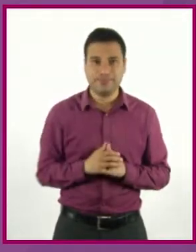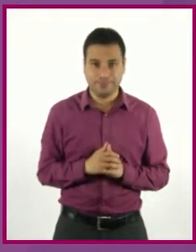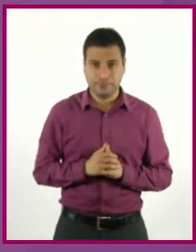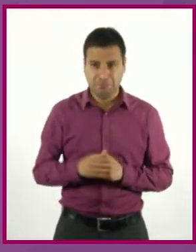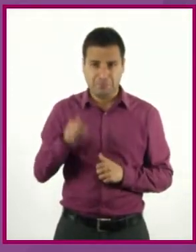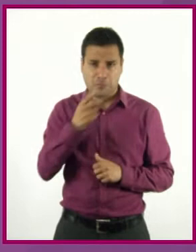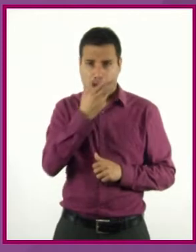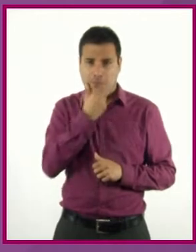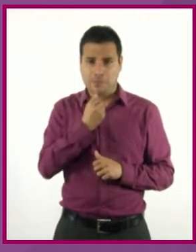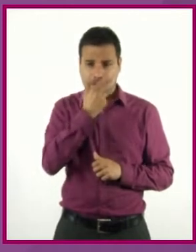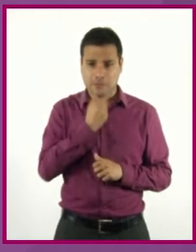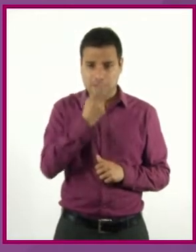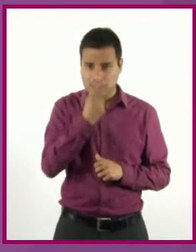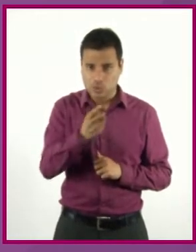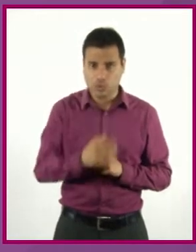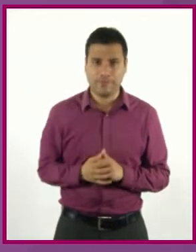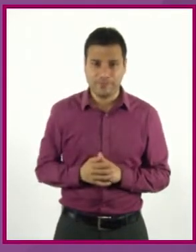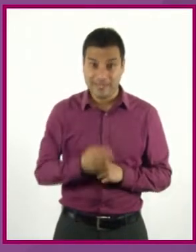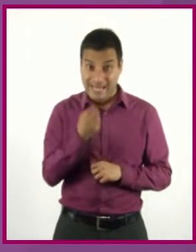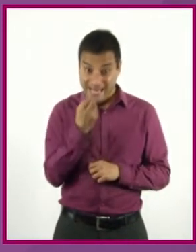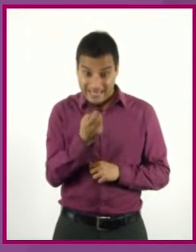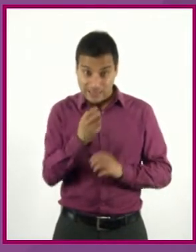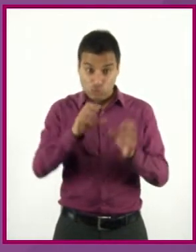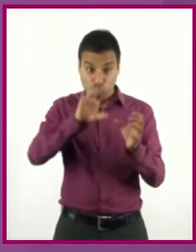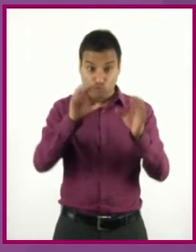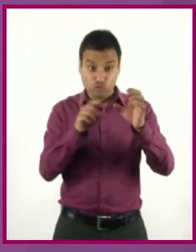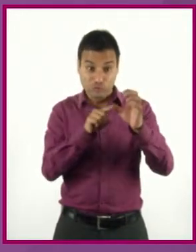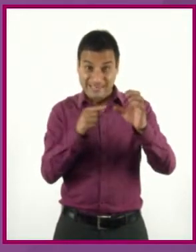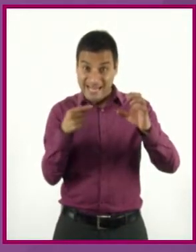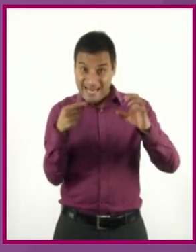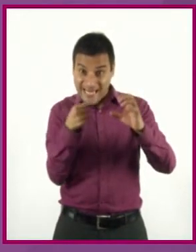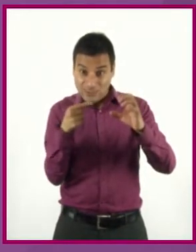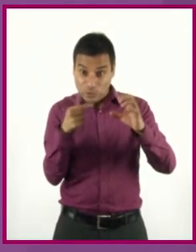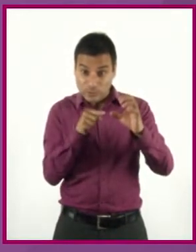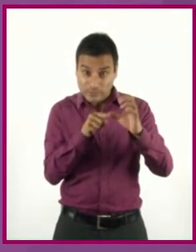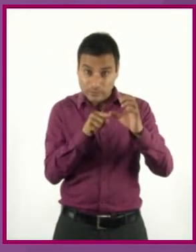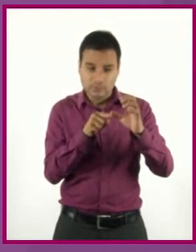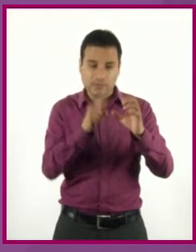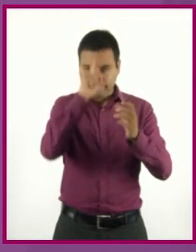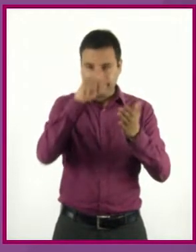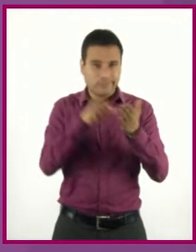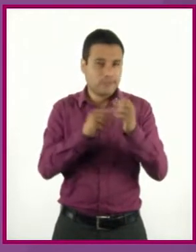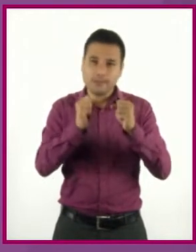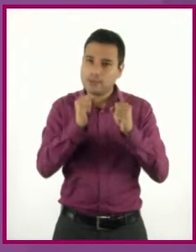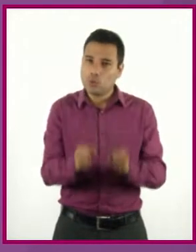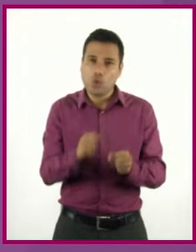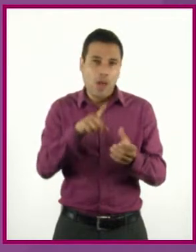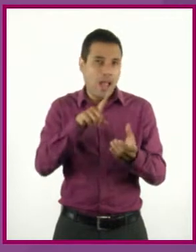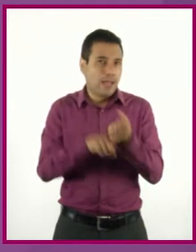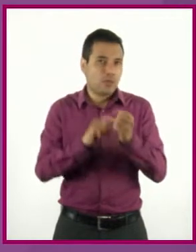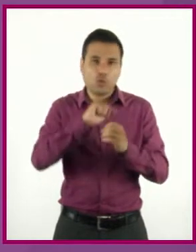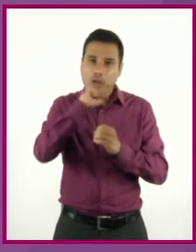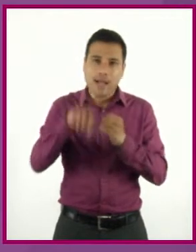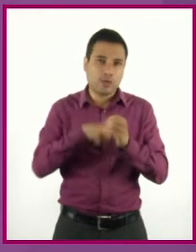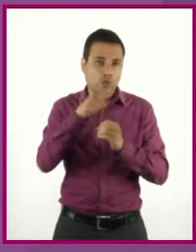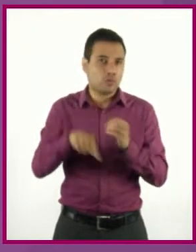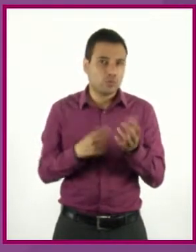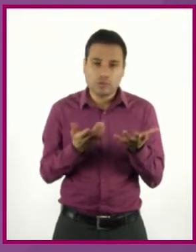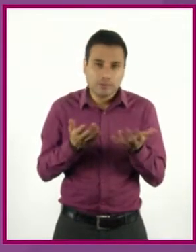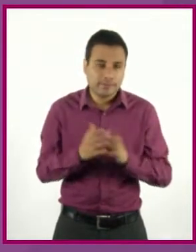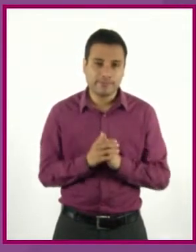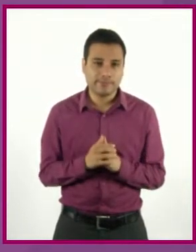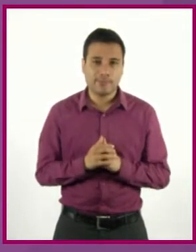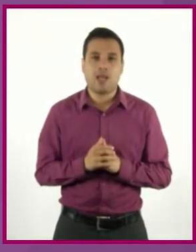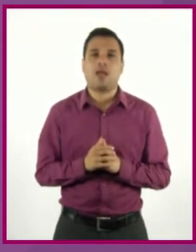Thomson aseguró que por ser partículas materiales, los electrones debían formar parte de los átomos, implicando que estos